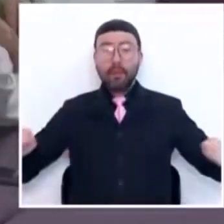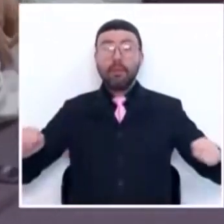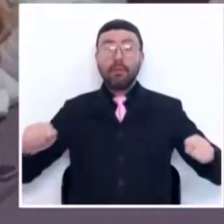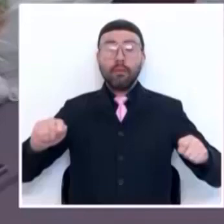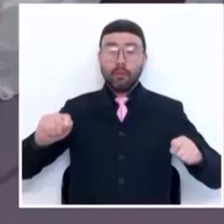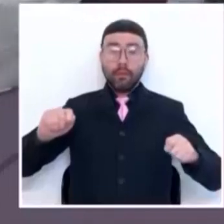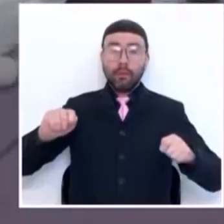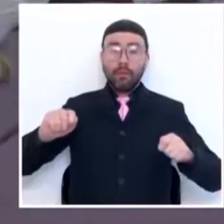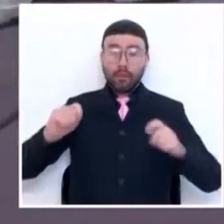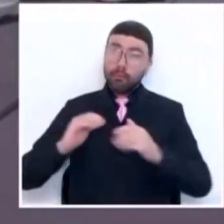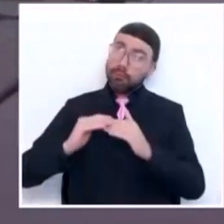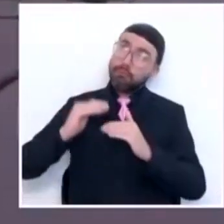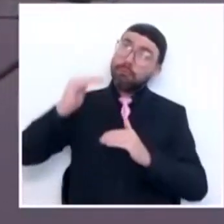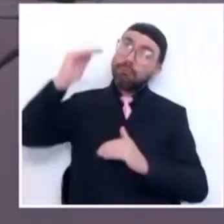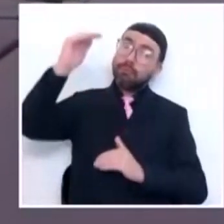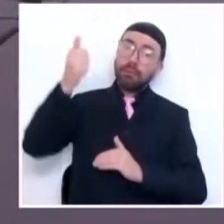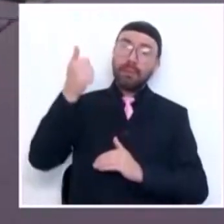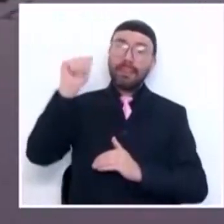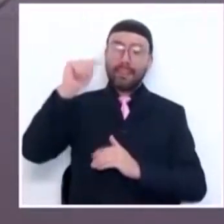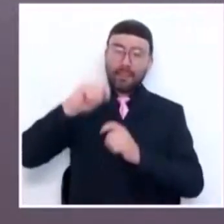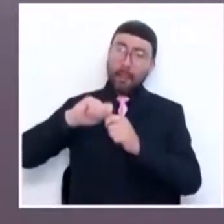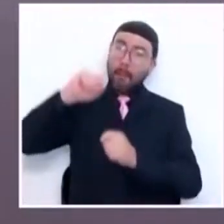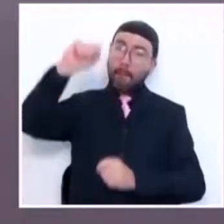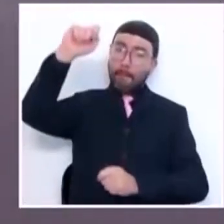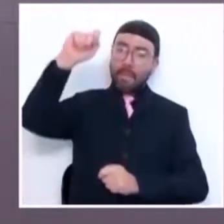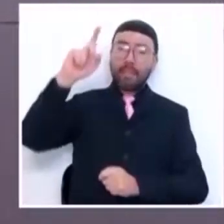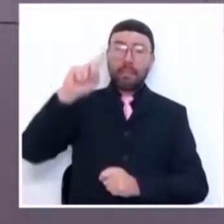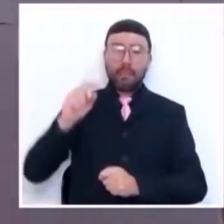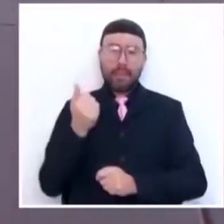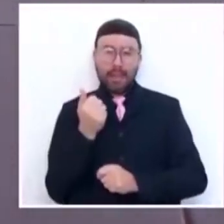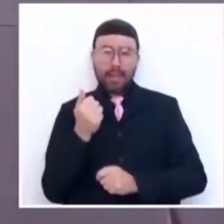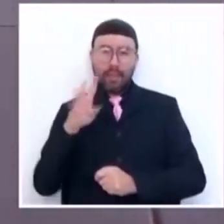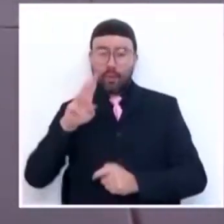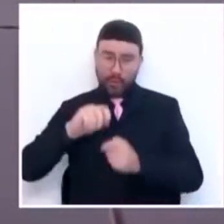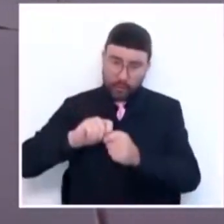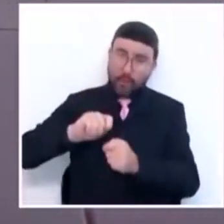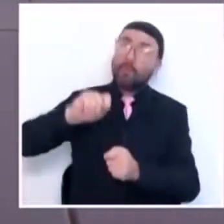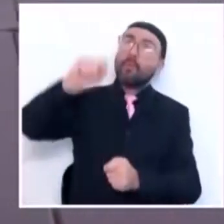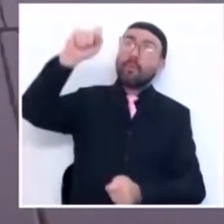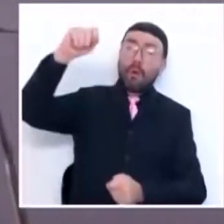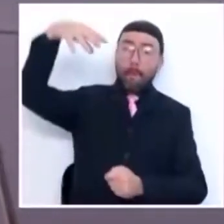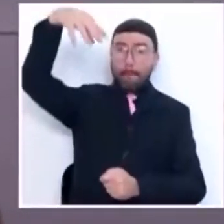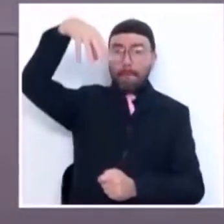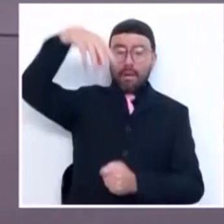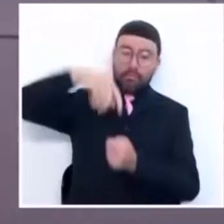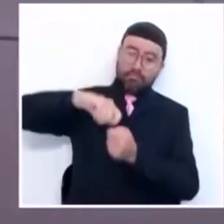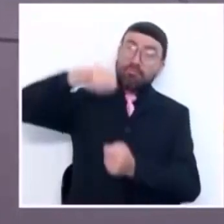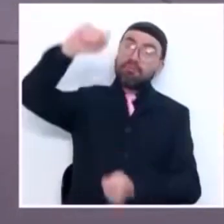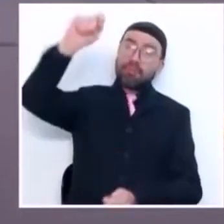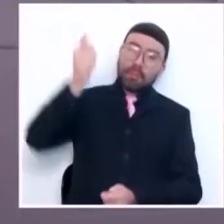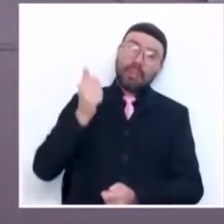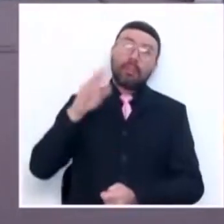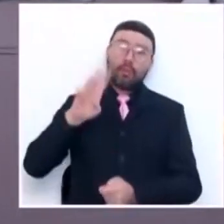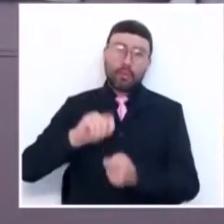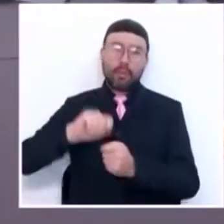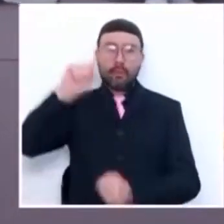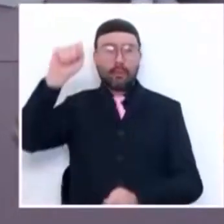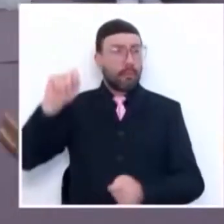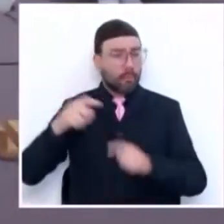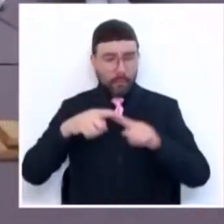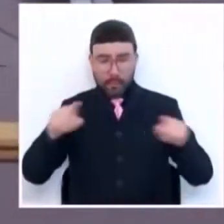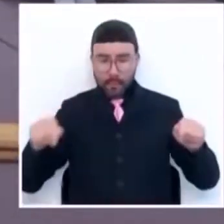el interior de 10 metros y 14 metros hasta la punta de la pirámide que la corona. Uh-huh. Un área libre